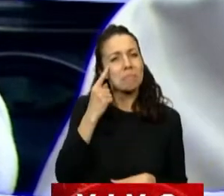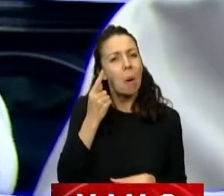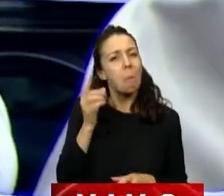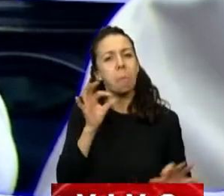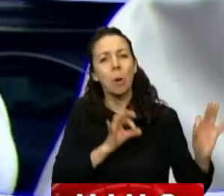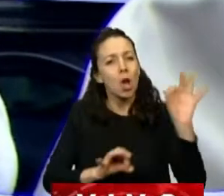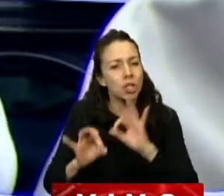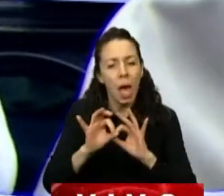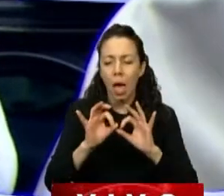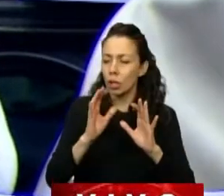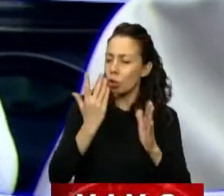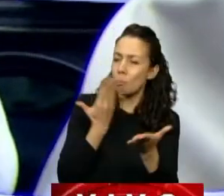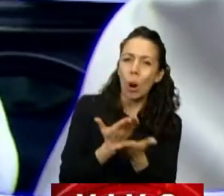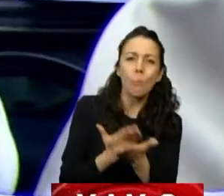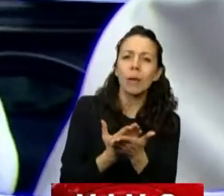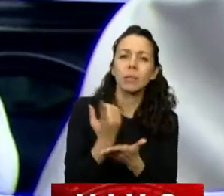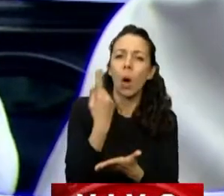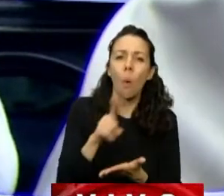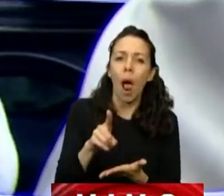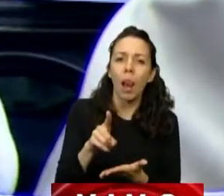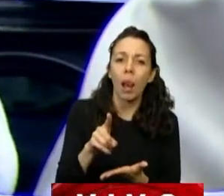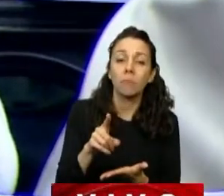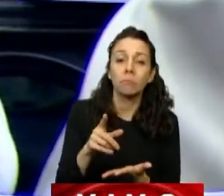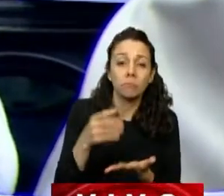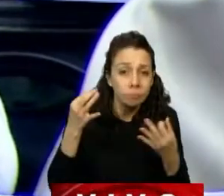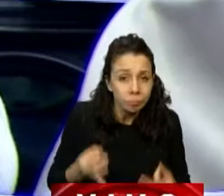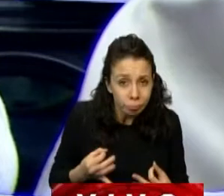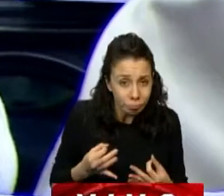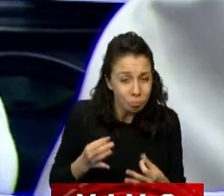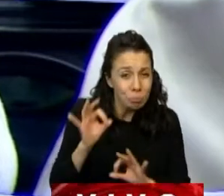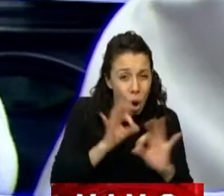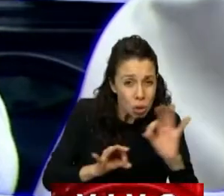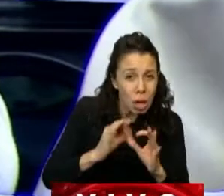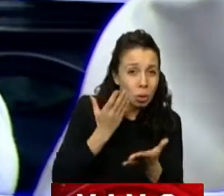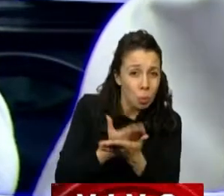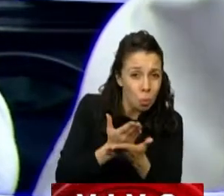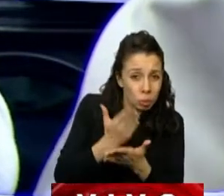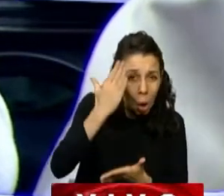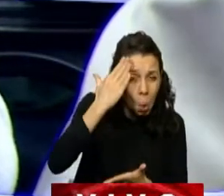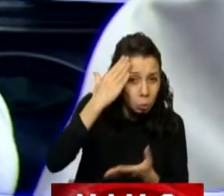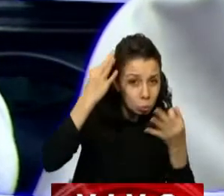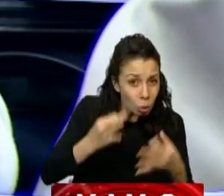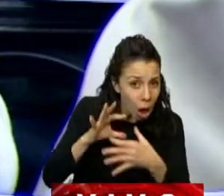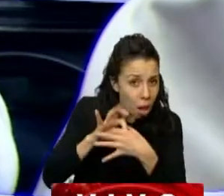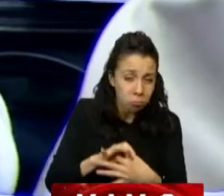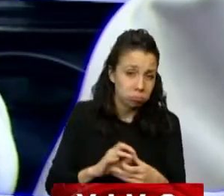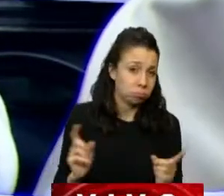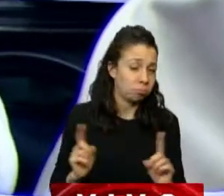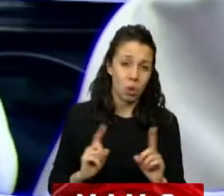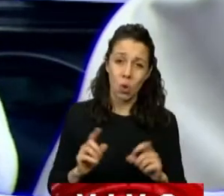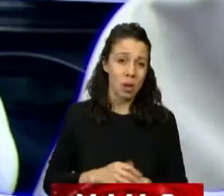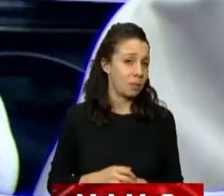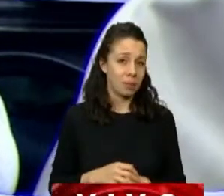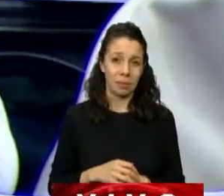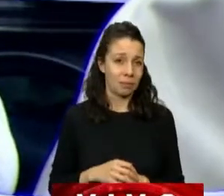o de un programa cultural. No hablamos de cómo van a